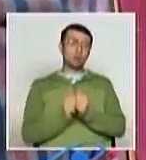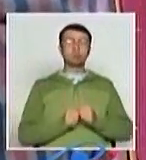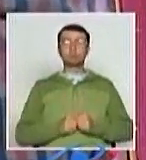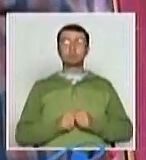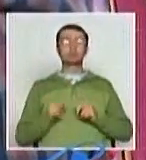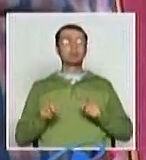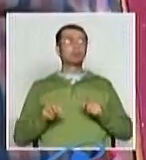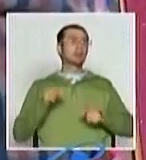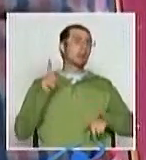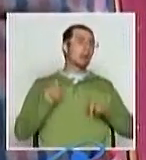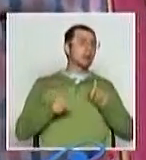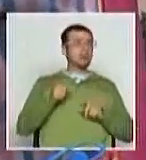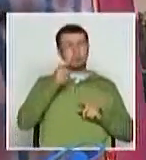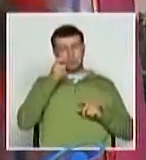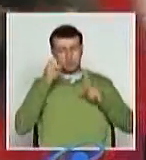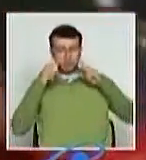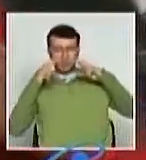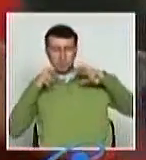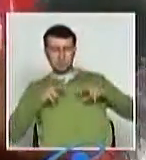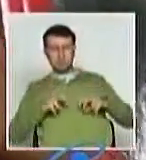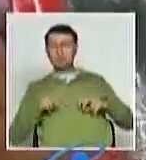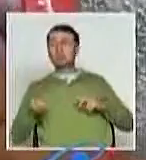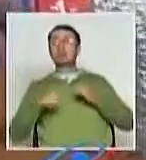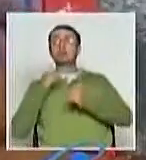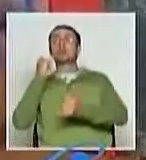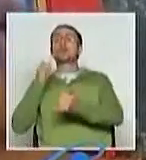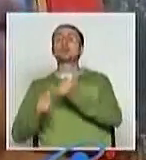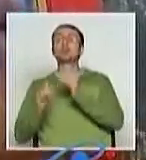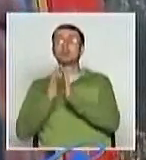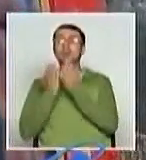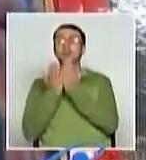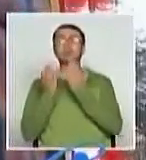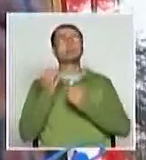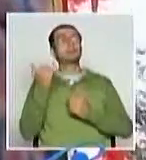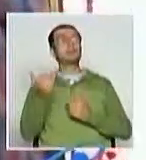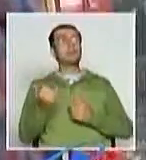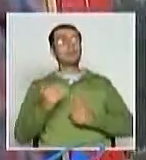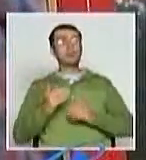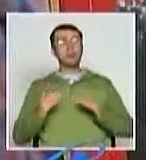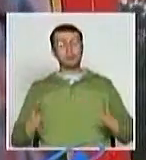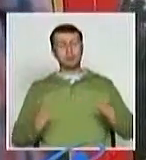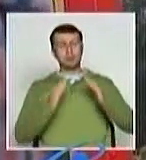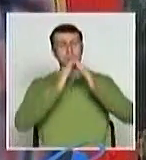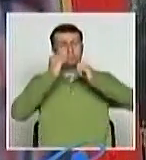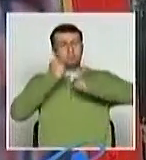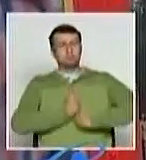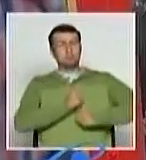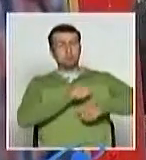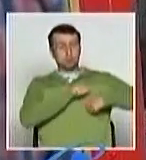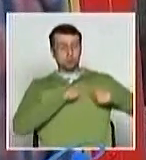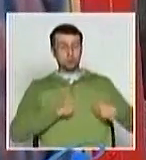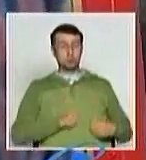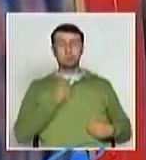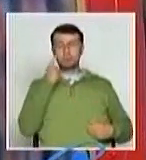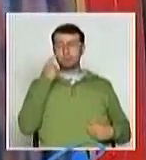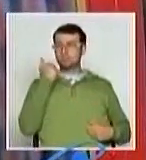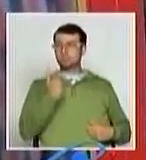lecturas ya después aparece este último que es el de el Imperio del corazón que es